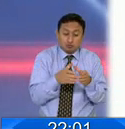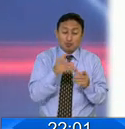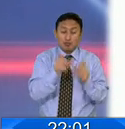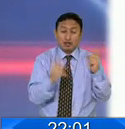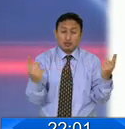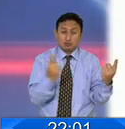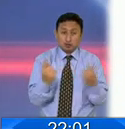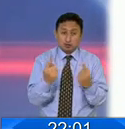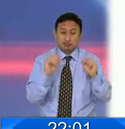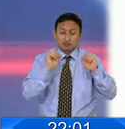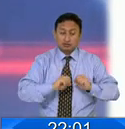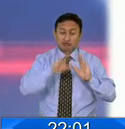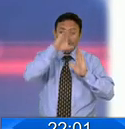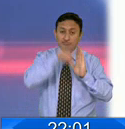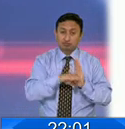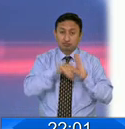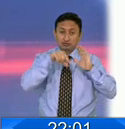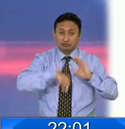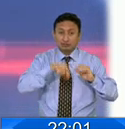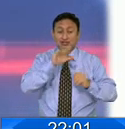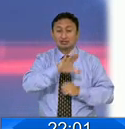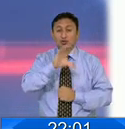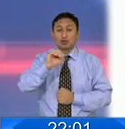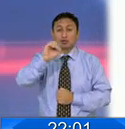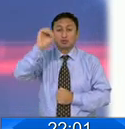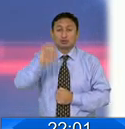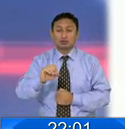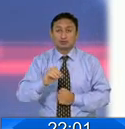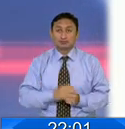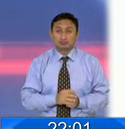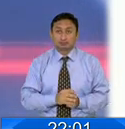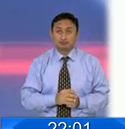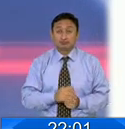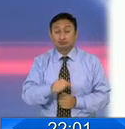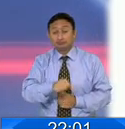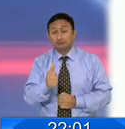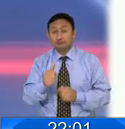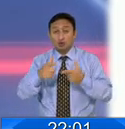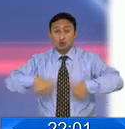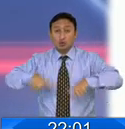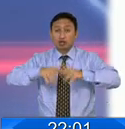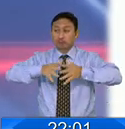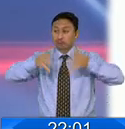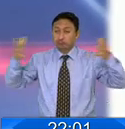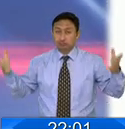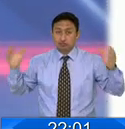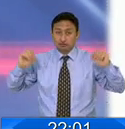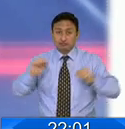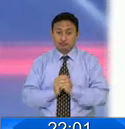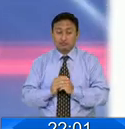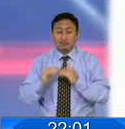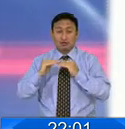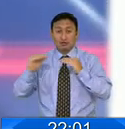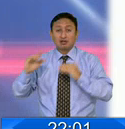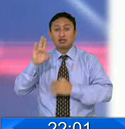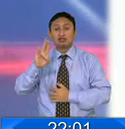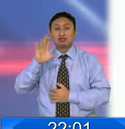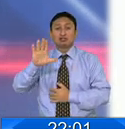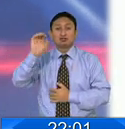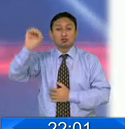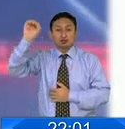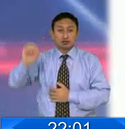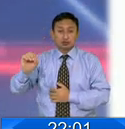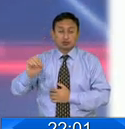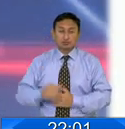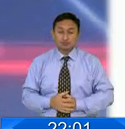público, también se deberá cumplir con un aforo del 50%, mientras que si son lugares abiertos, se podrá mantener hasta un 75%